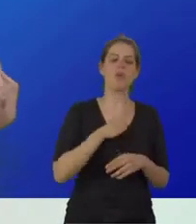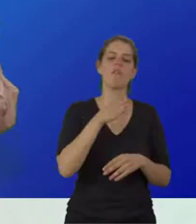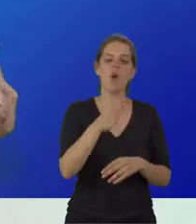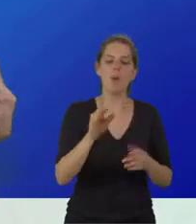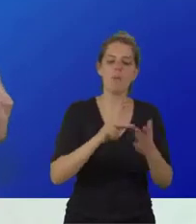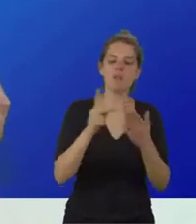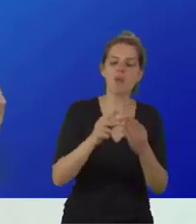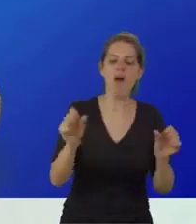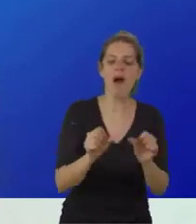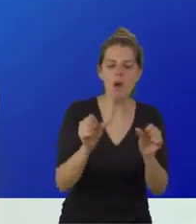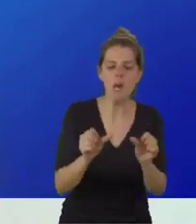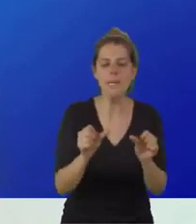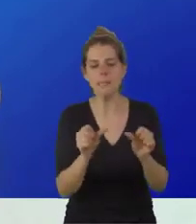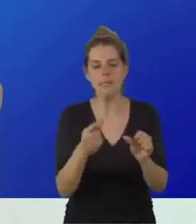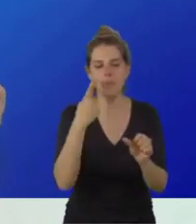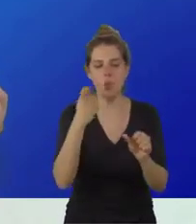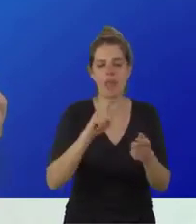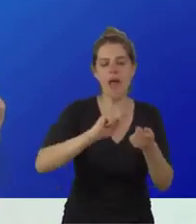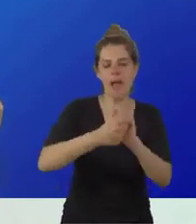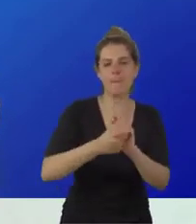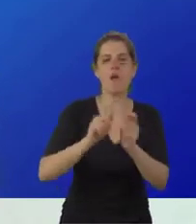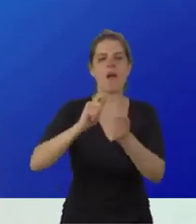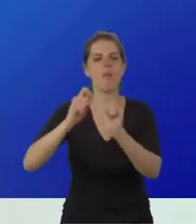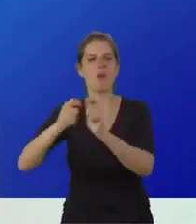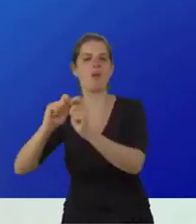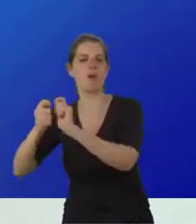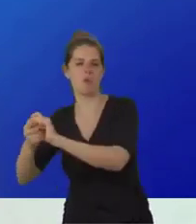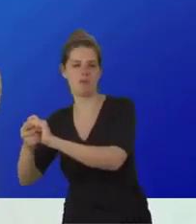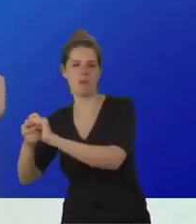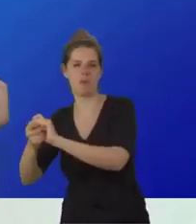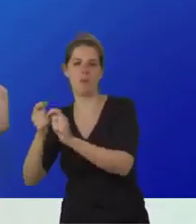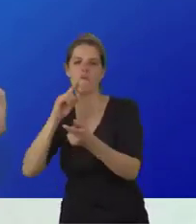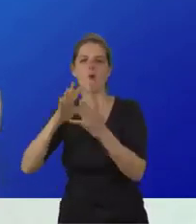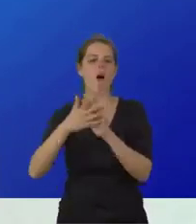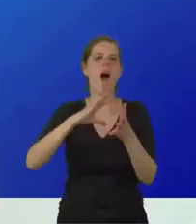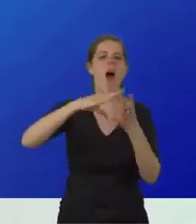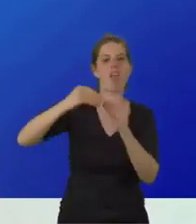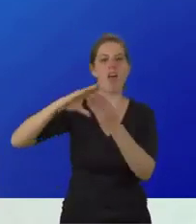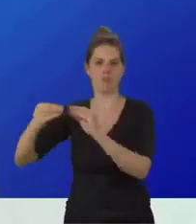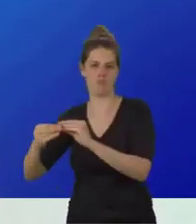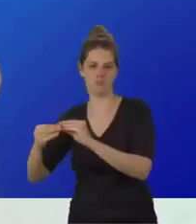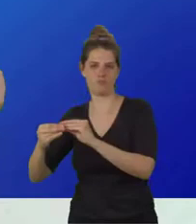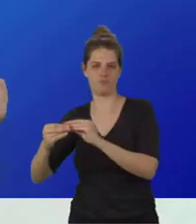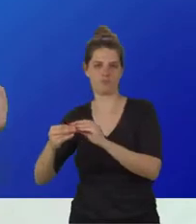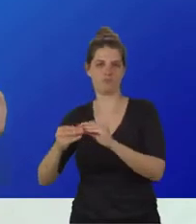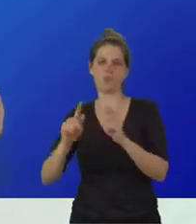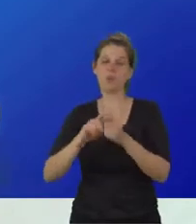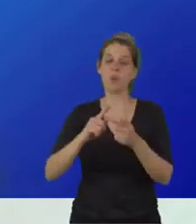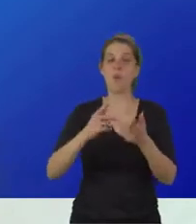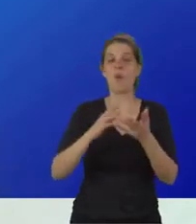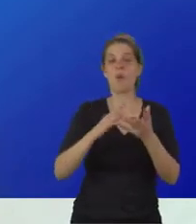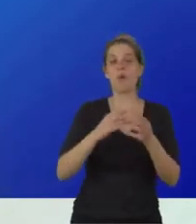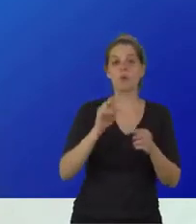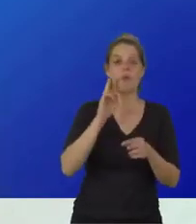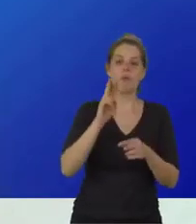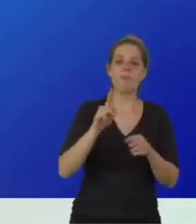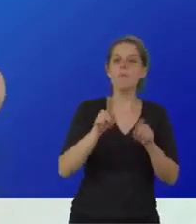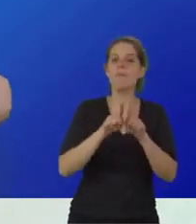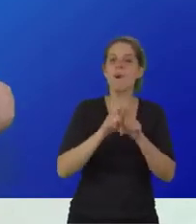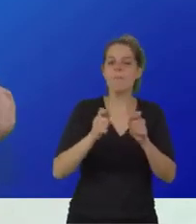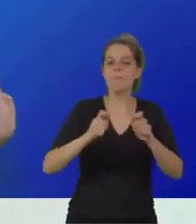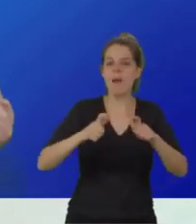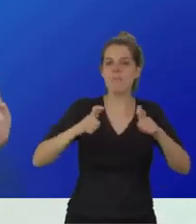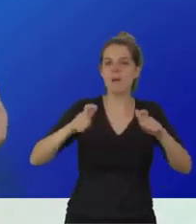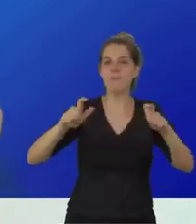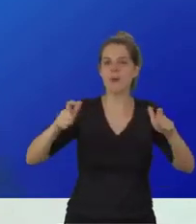viendo cambios, aplicando, viendo cambios, aplicando, viendo cambios, y de esa manera el espiral va creciendo porque